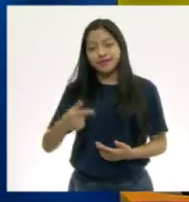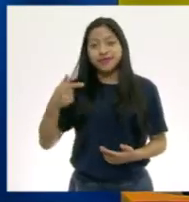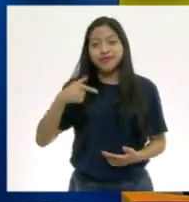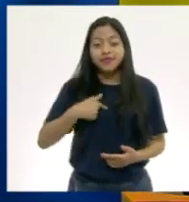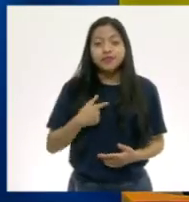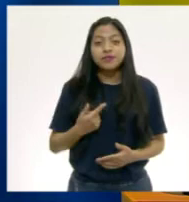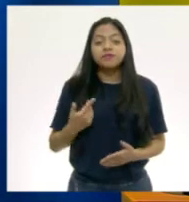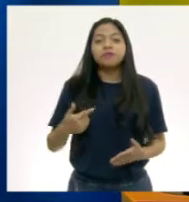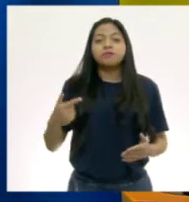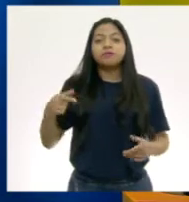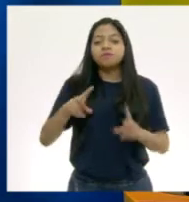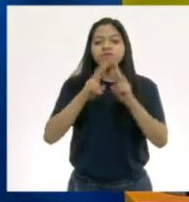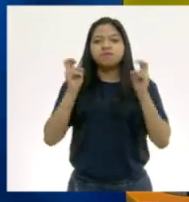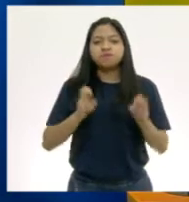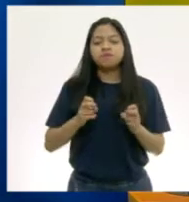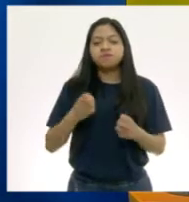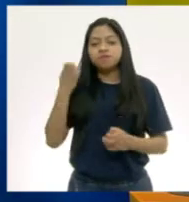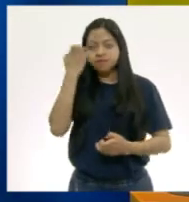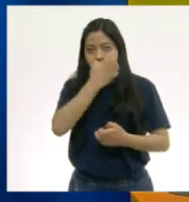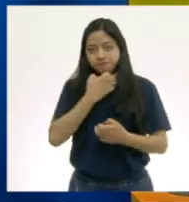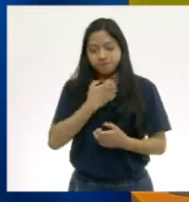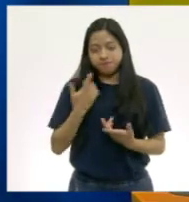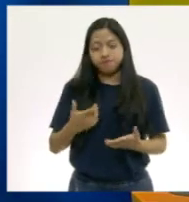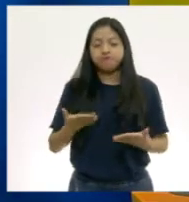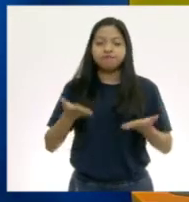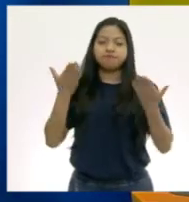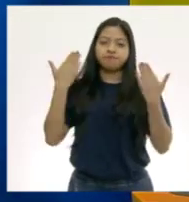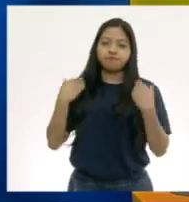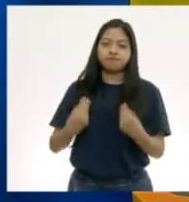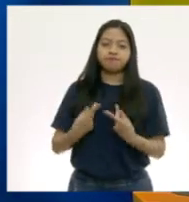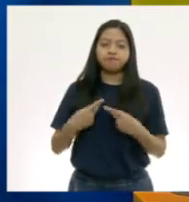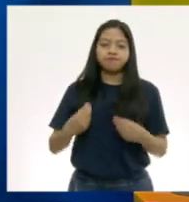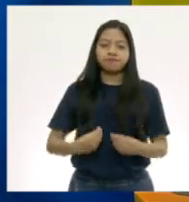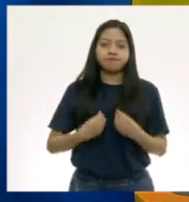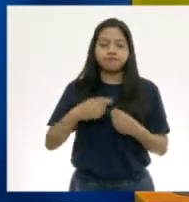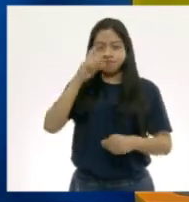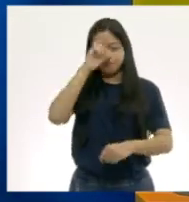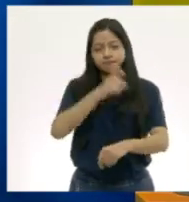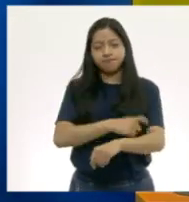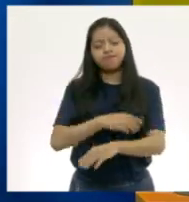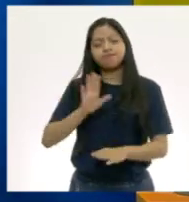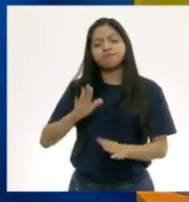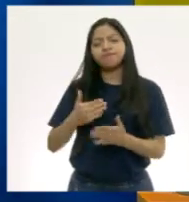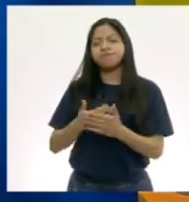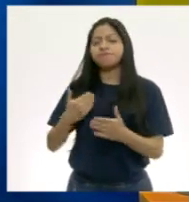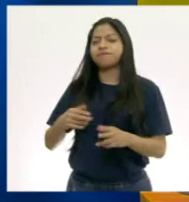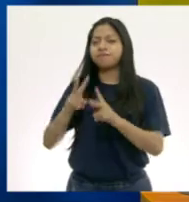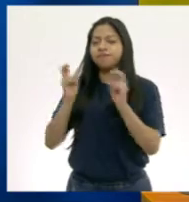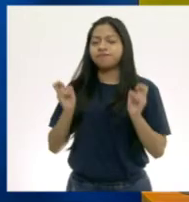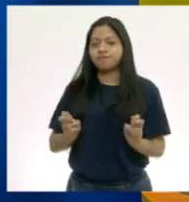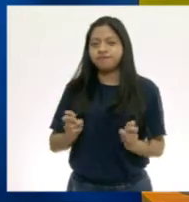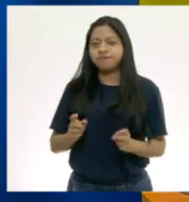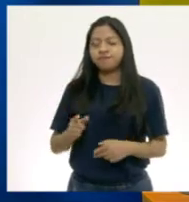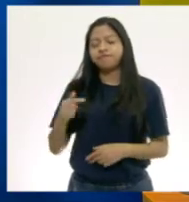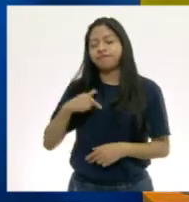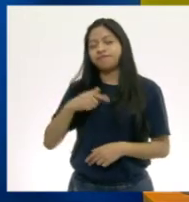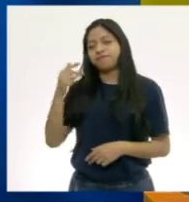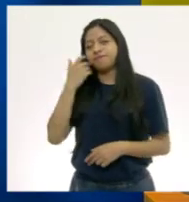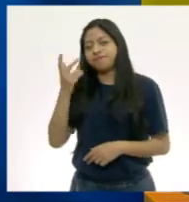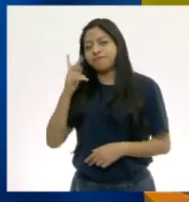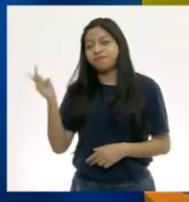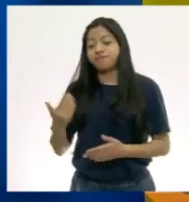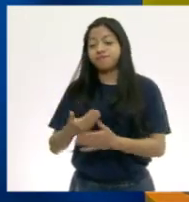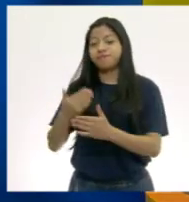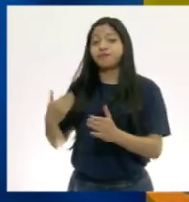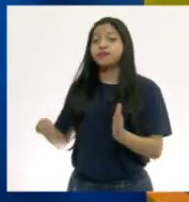civilización antigua, la de Egipto. Sin embargo, antes de comenzar con este tema, quería preguntarte si recuerdas lo que estuvimos viendo